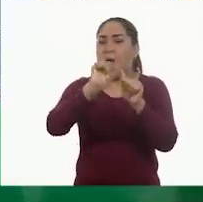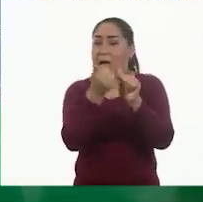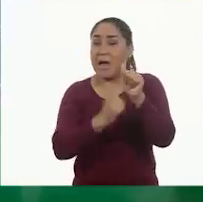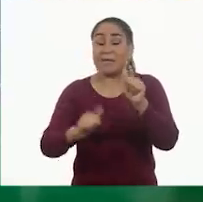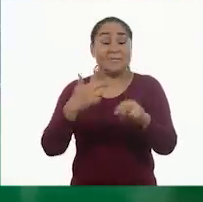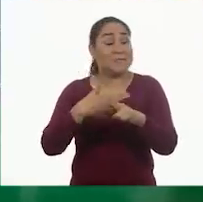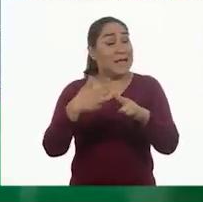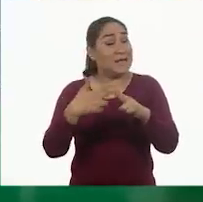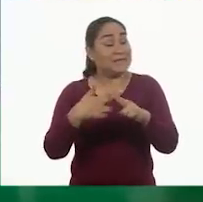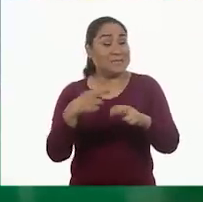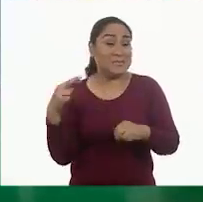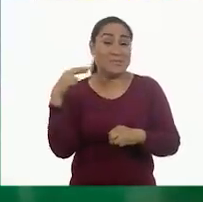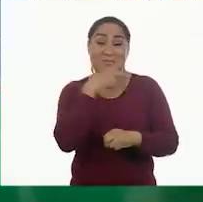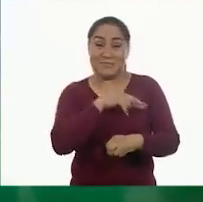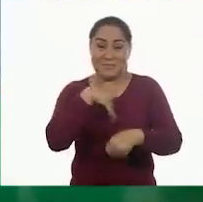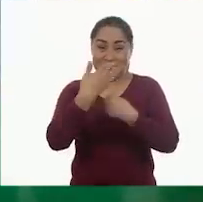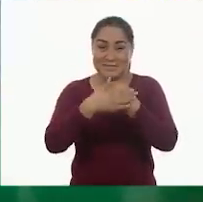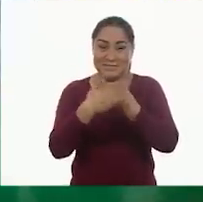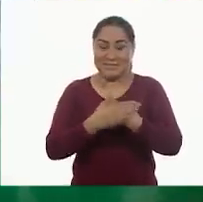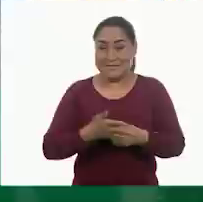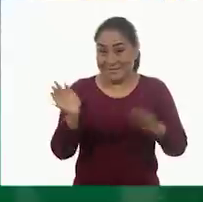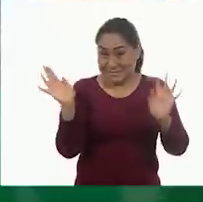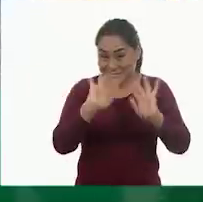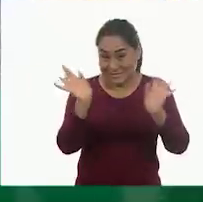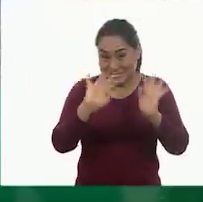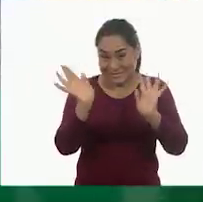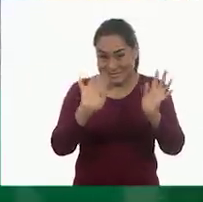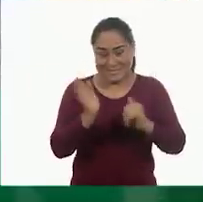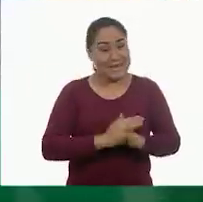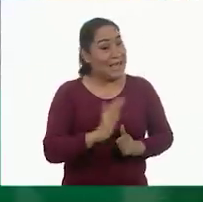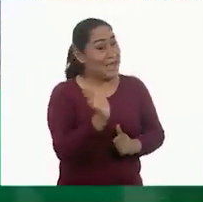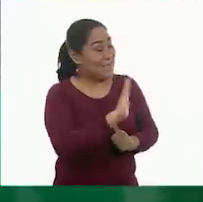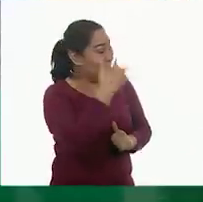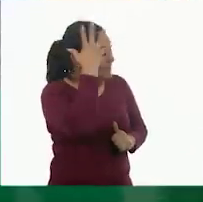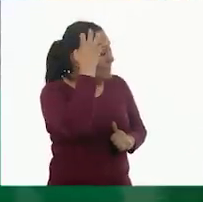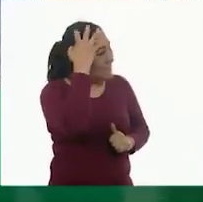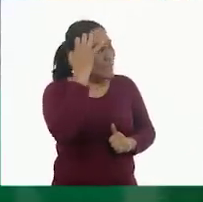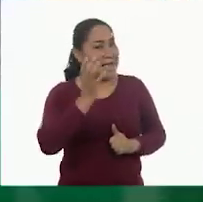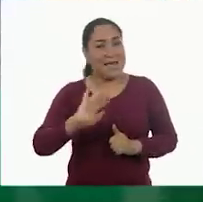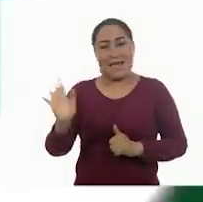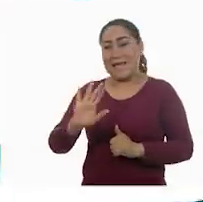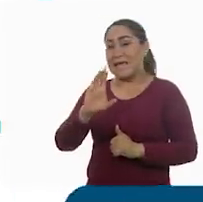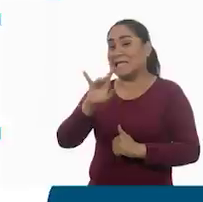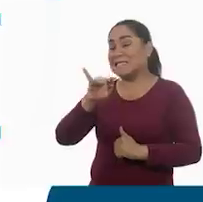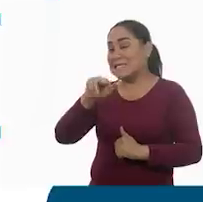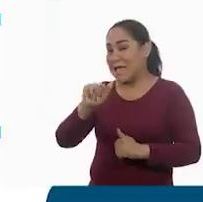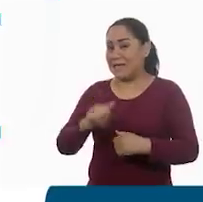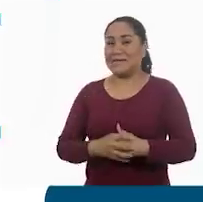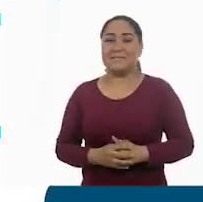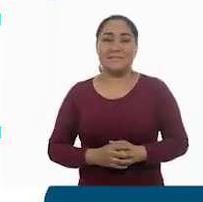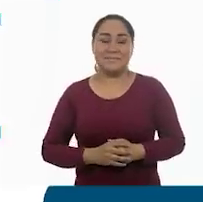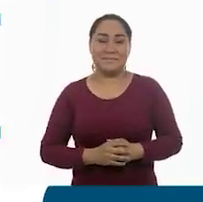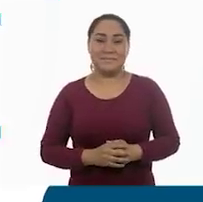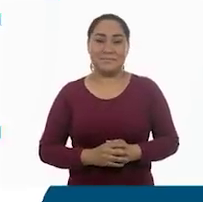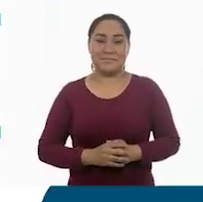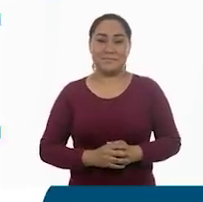la próxima! ¡Adiós! ¡Bye, Panchito! ¡Adiós! ¡Adiós, Cristina!